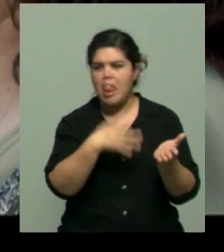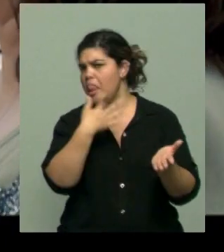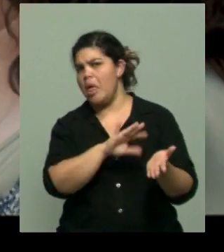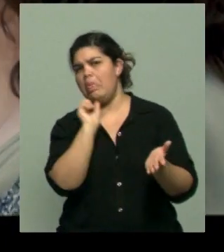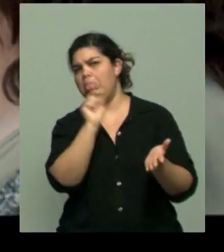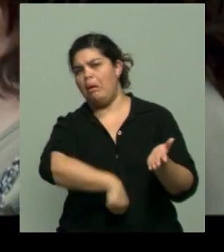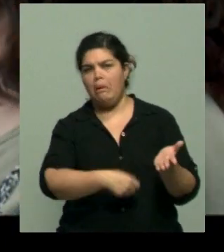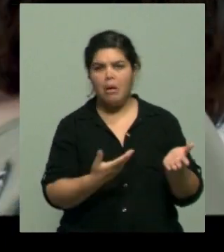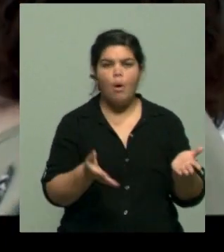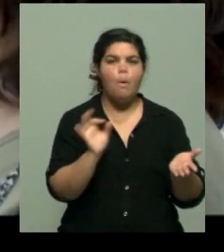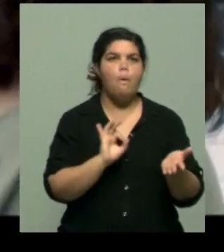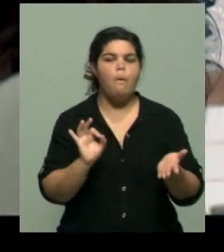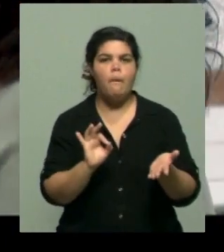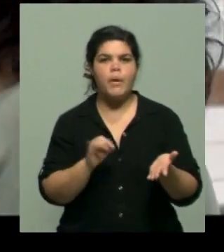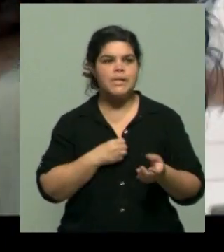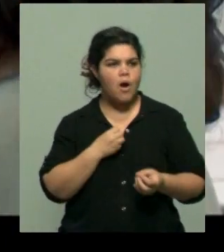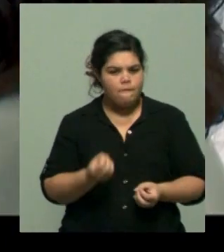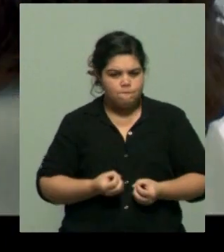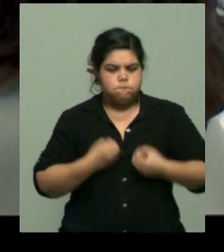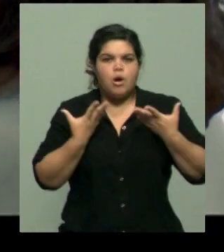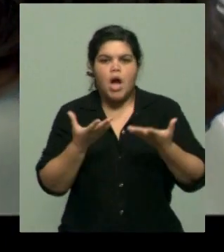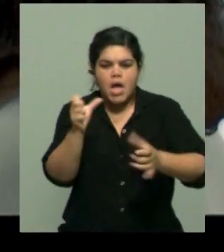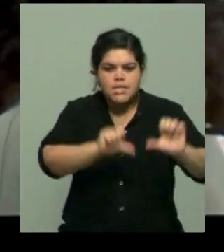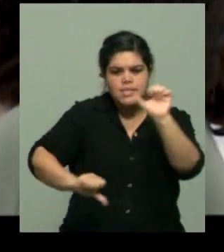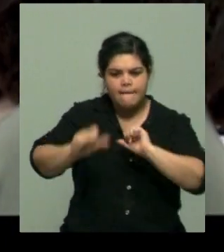esta cuestión de despertar el interés